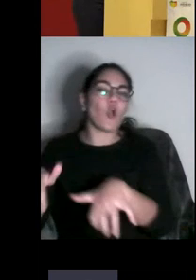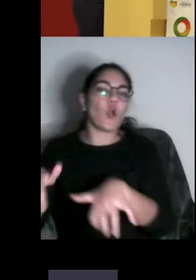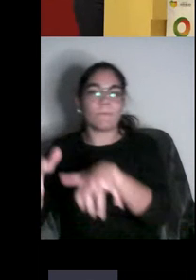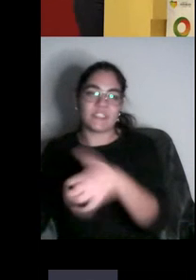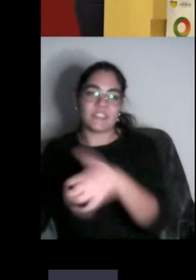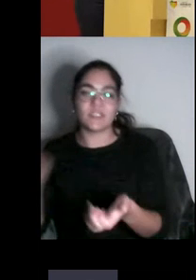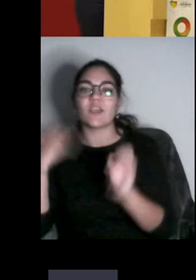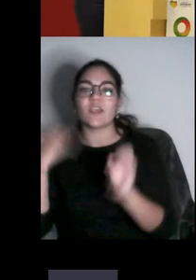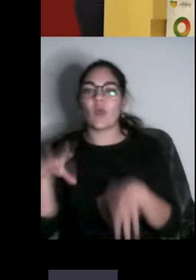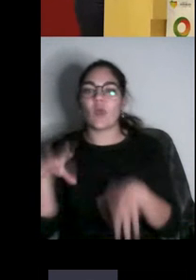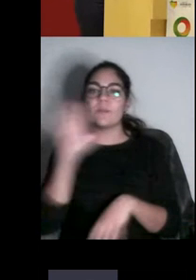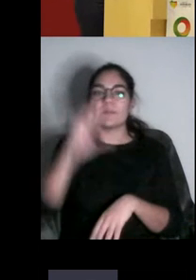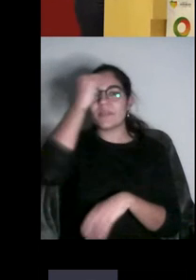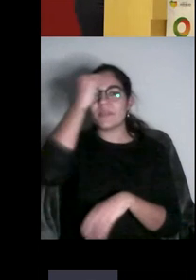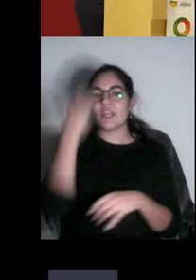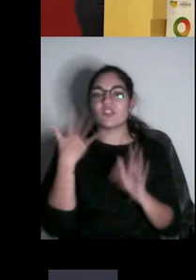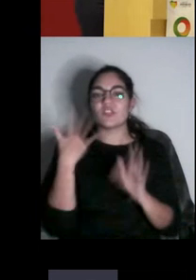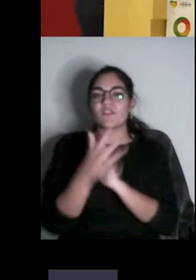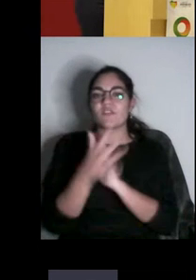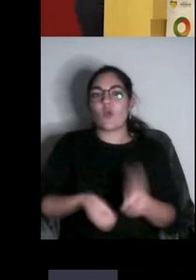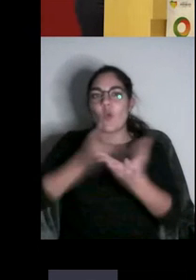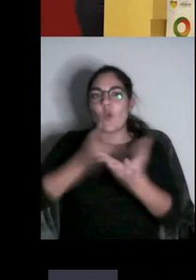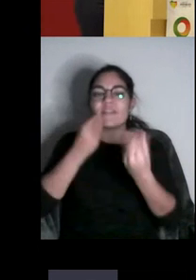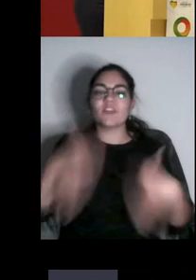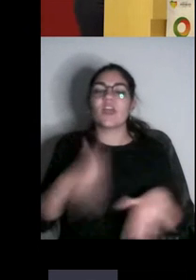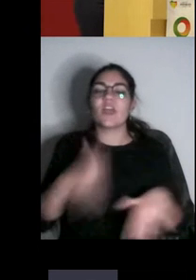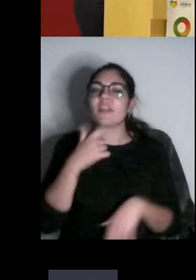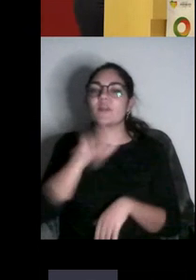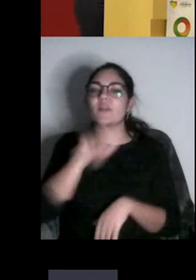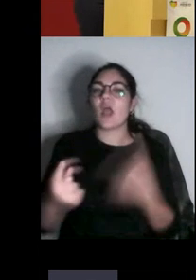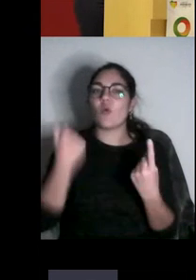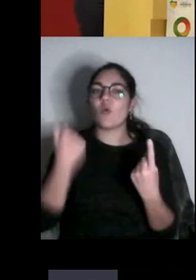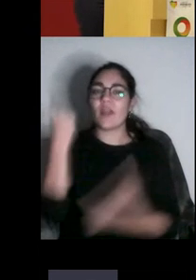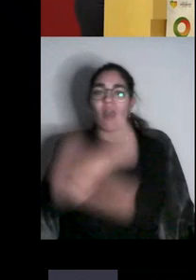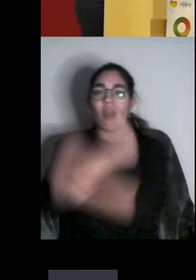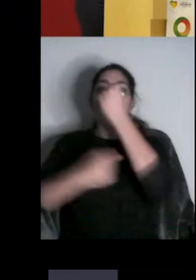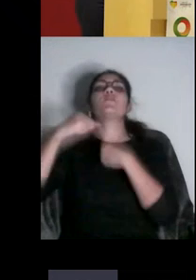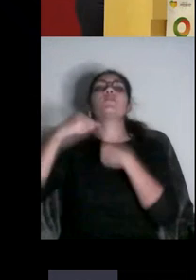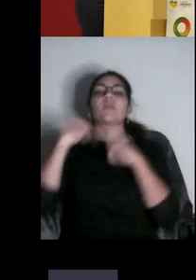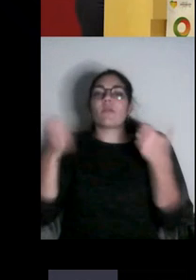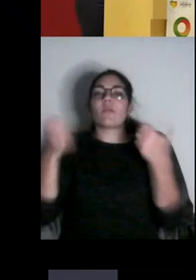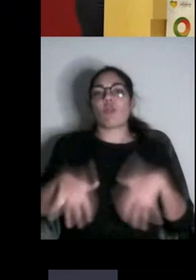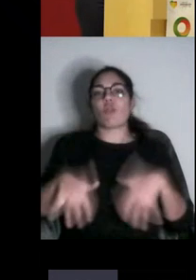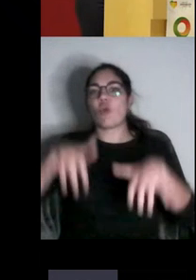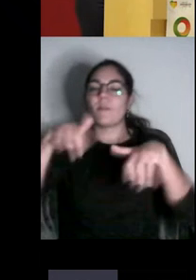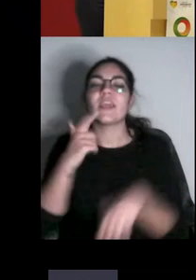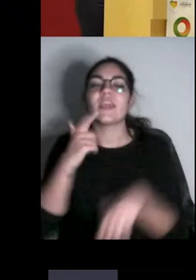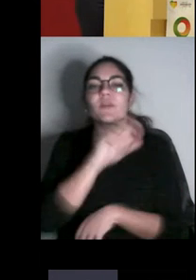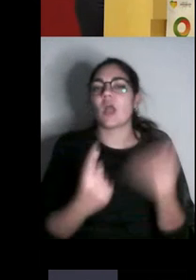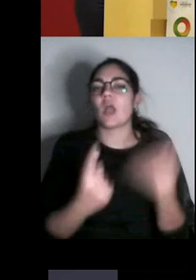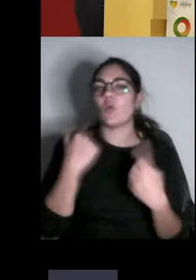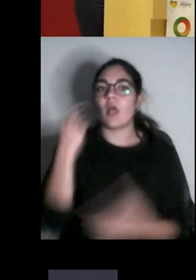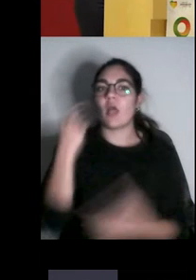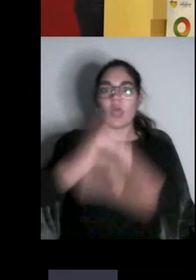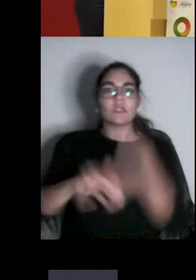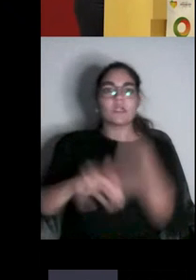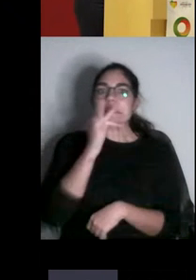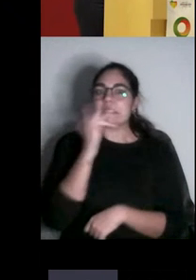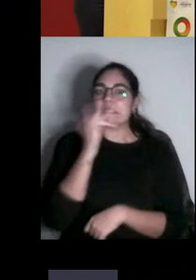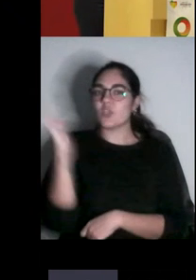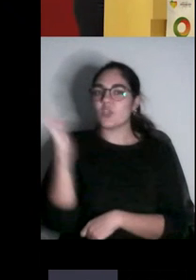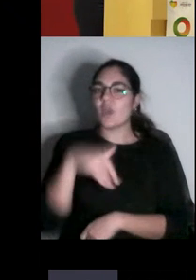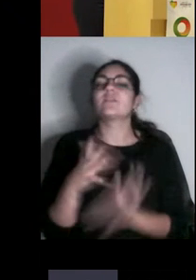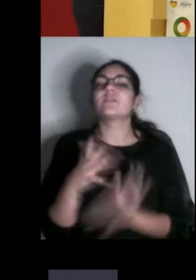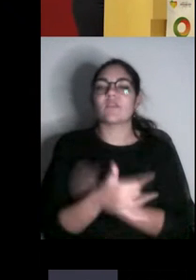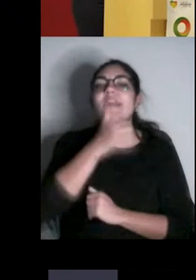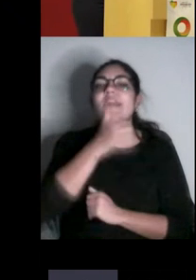están atacando que ha habido una serie de personas que se han infectado se han convertido en zombies y otras personas que todavía no están infectadas y siguen siendo